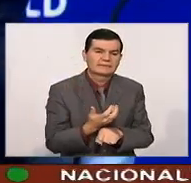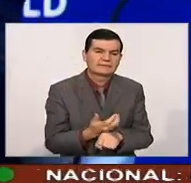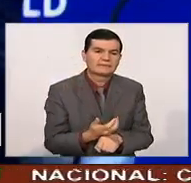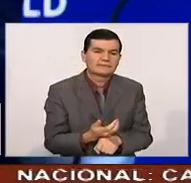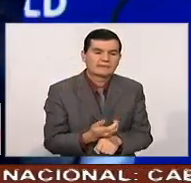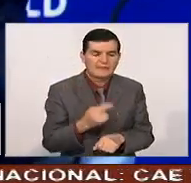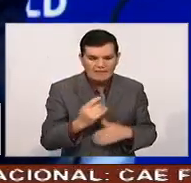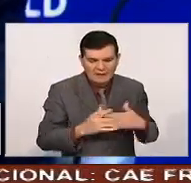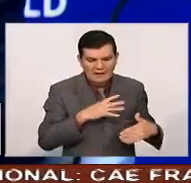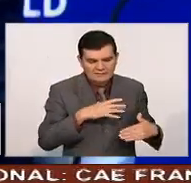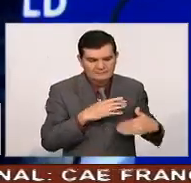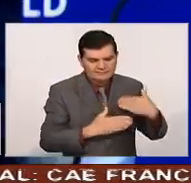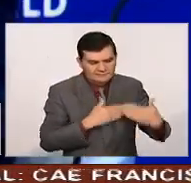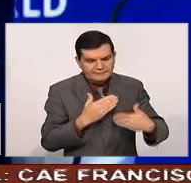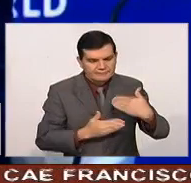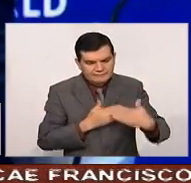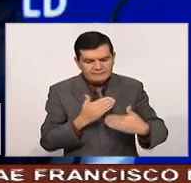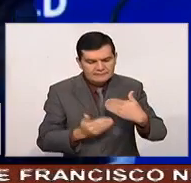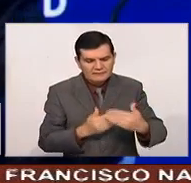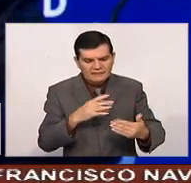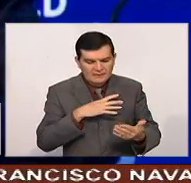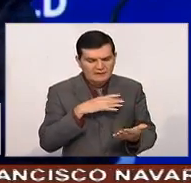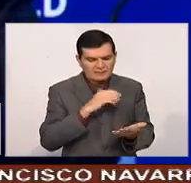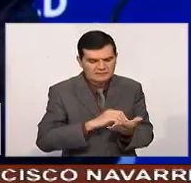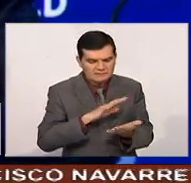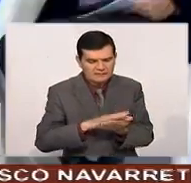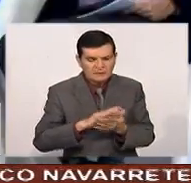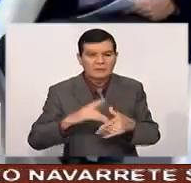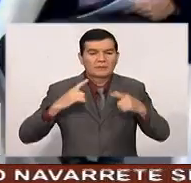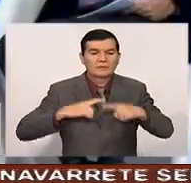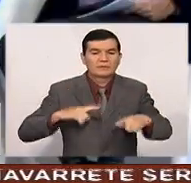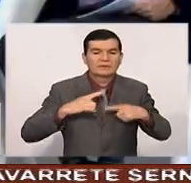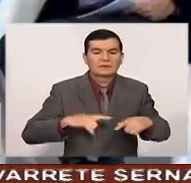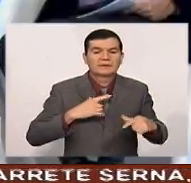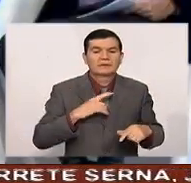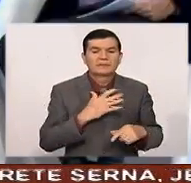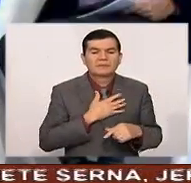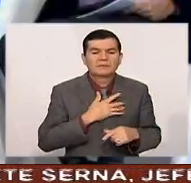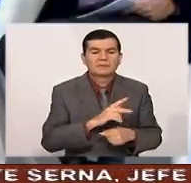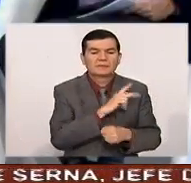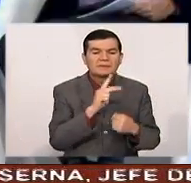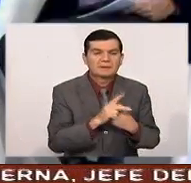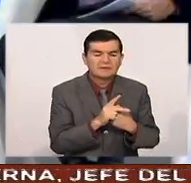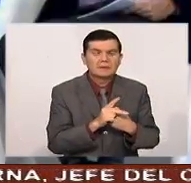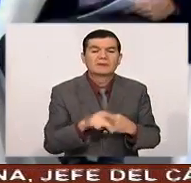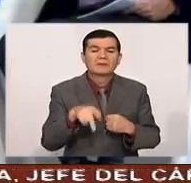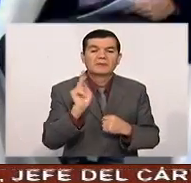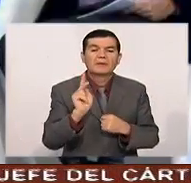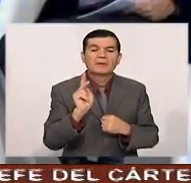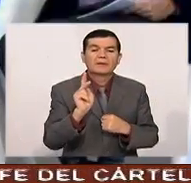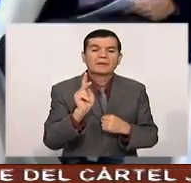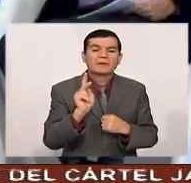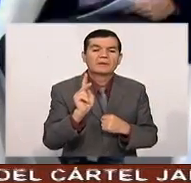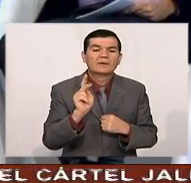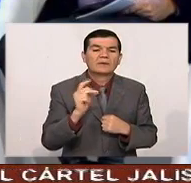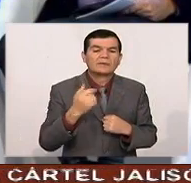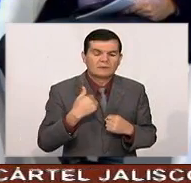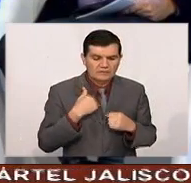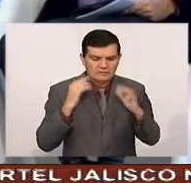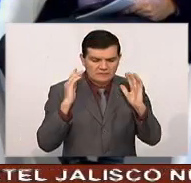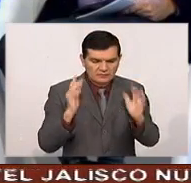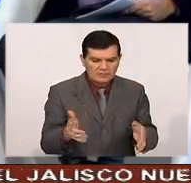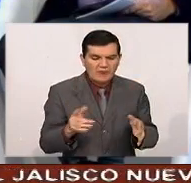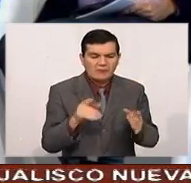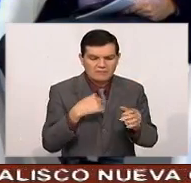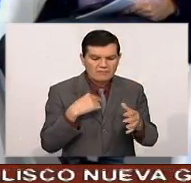Pasa por todo un proceso que involucra al Poder Judicial de nuestro país, pero la indicación que